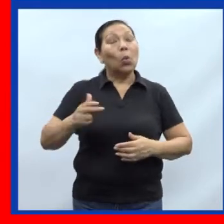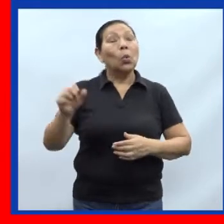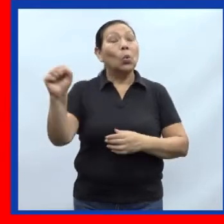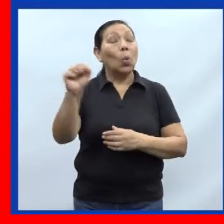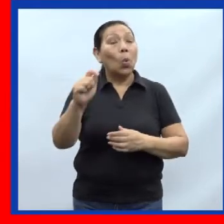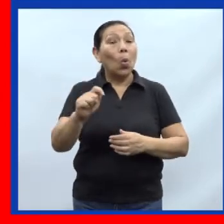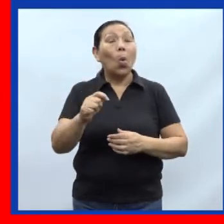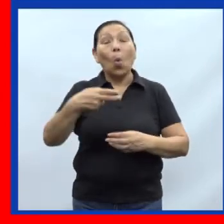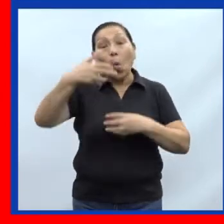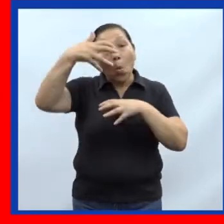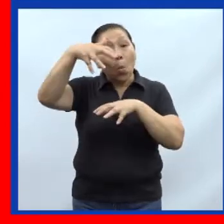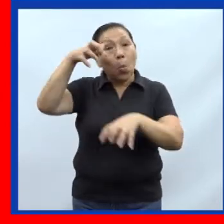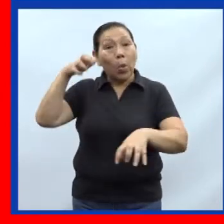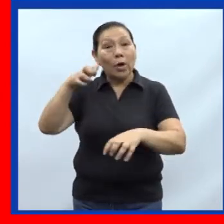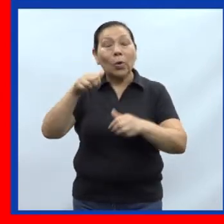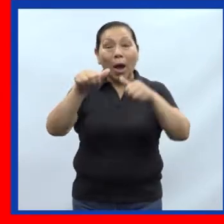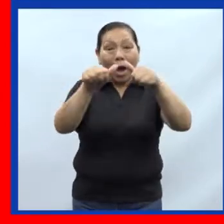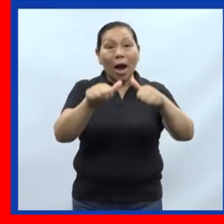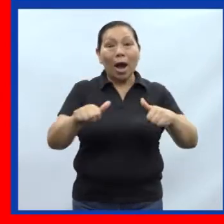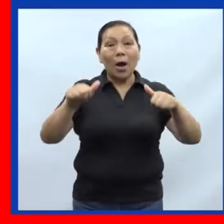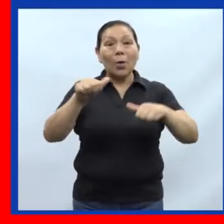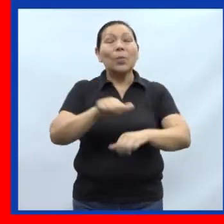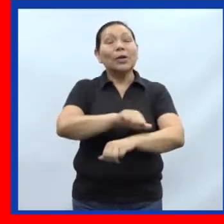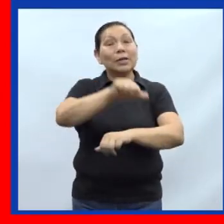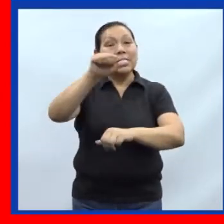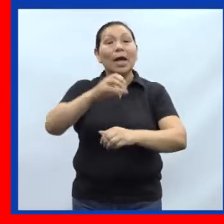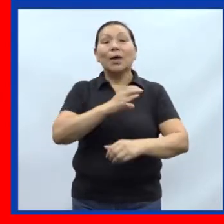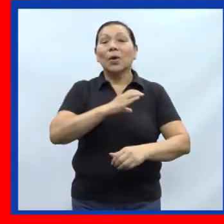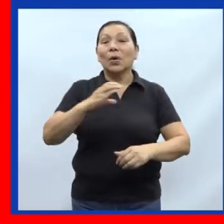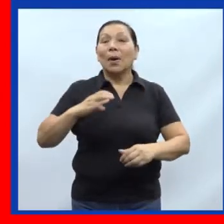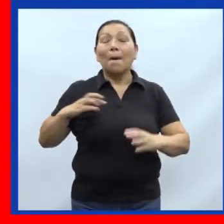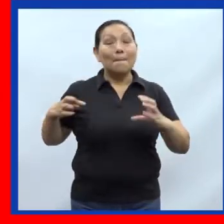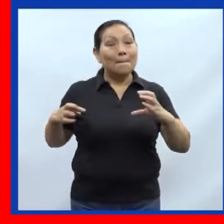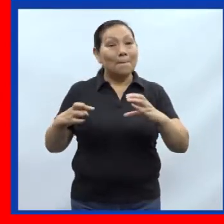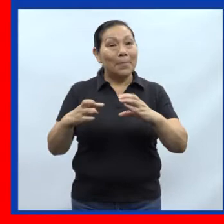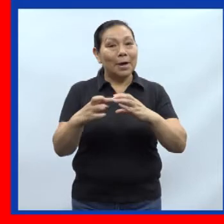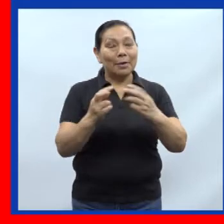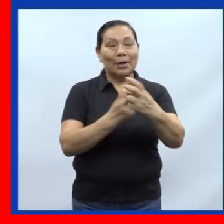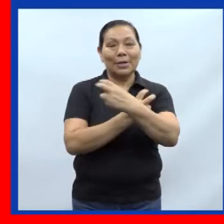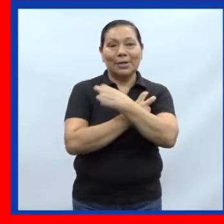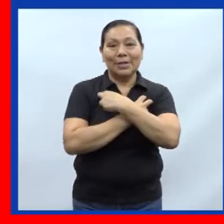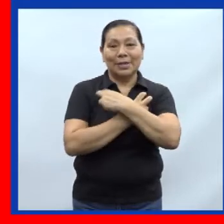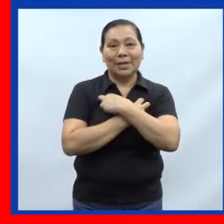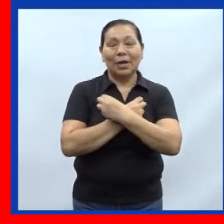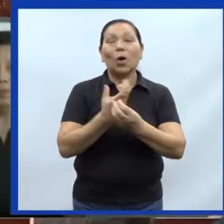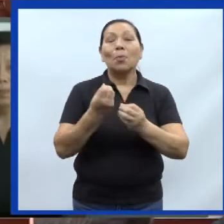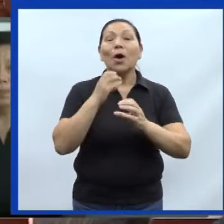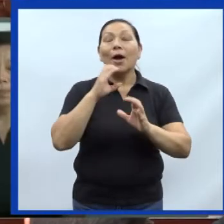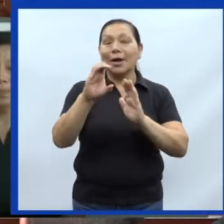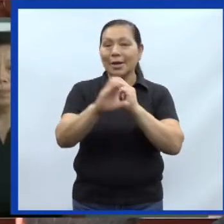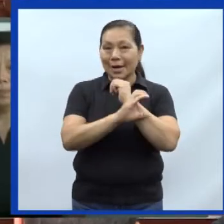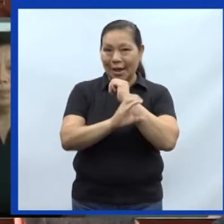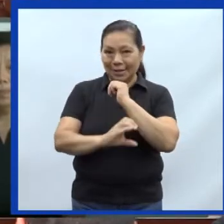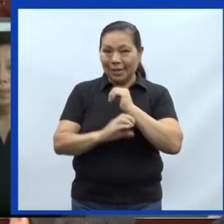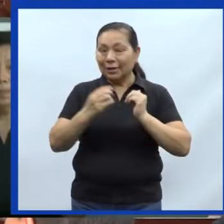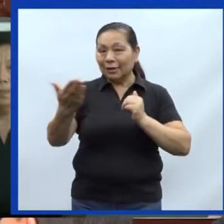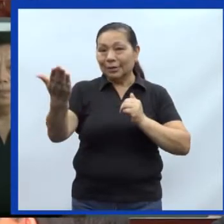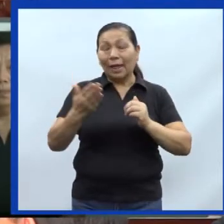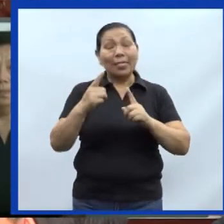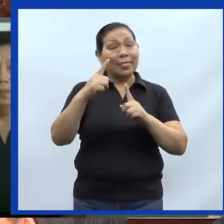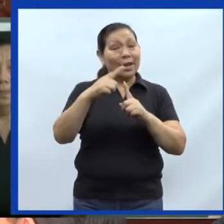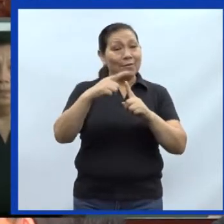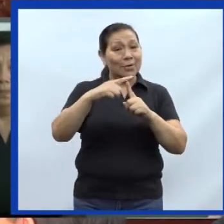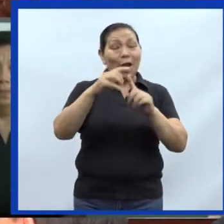Sullana, Huánuco, Amazonas, Callao, Pasco, Lambayeque y Cañete. El Pleno del